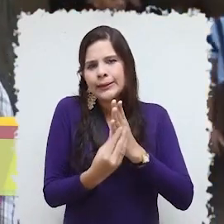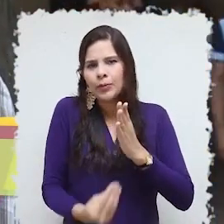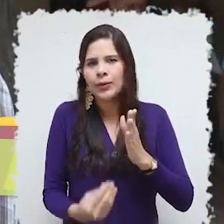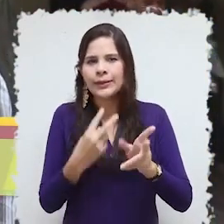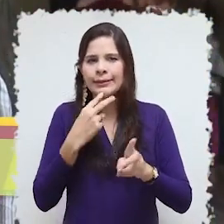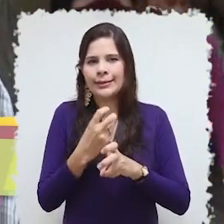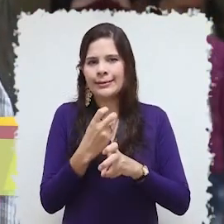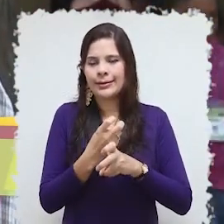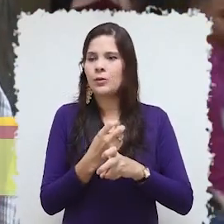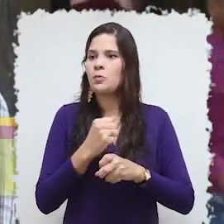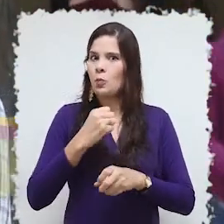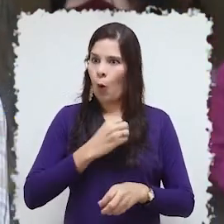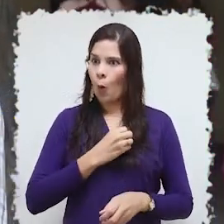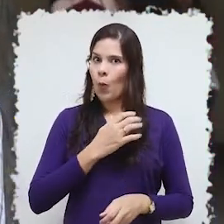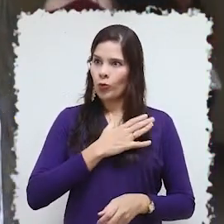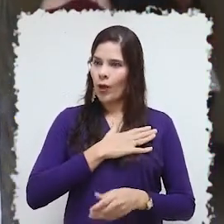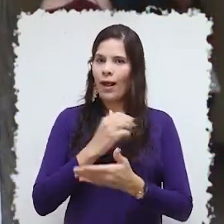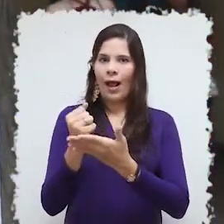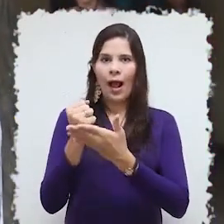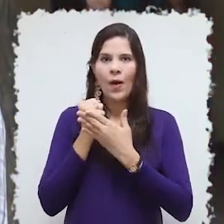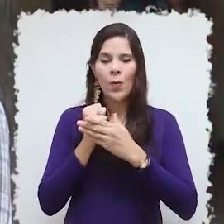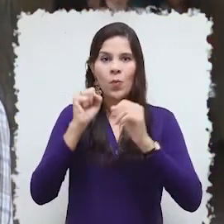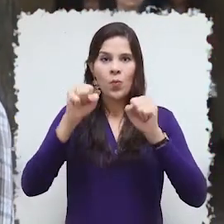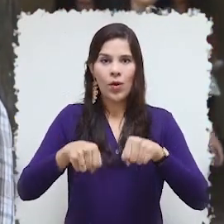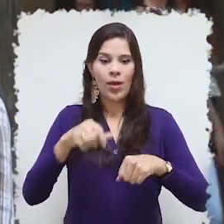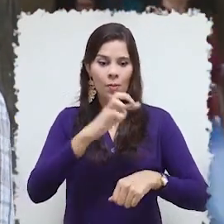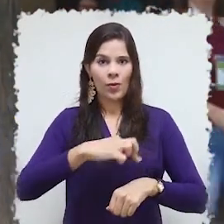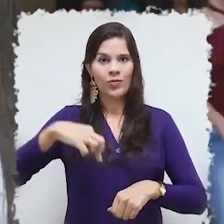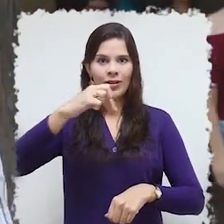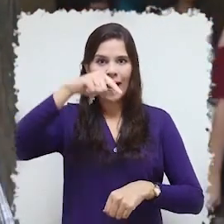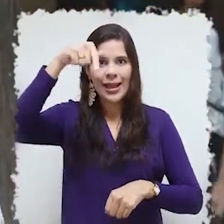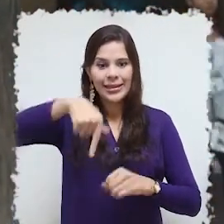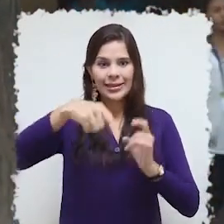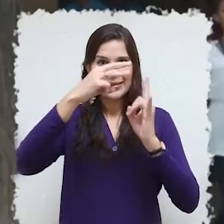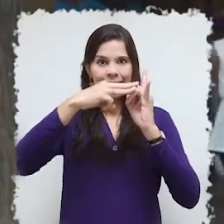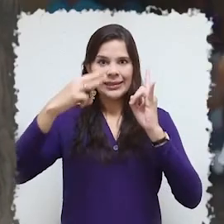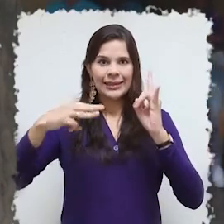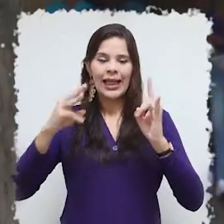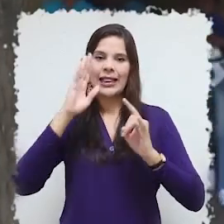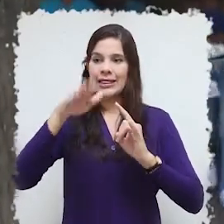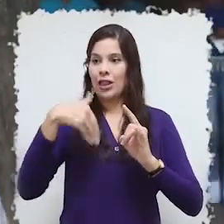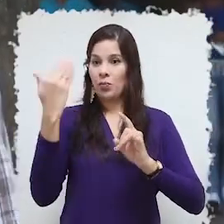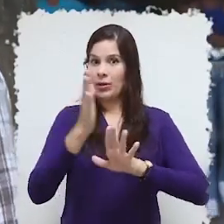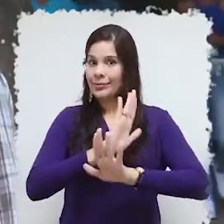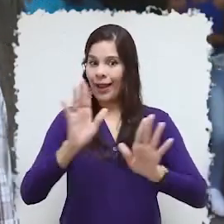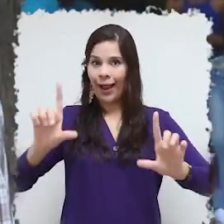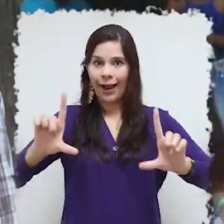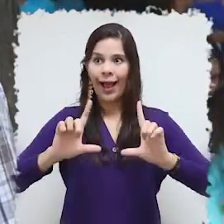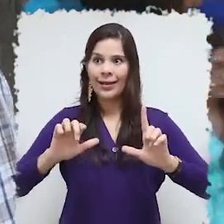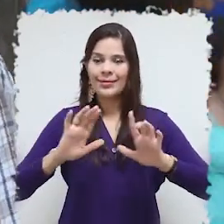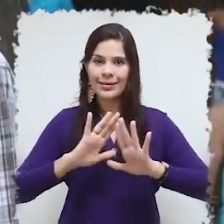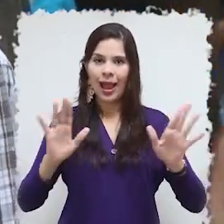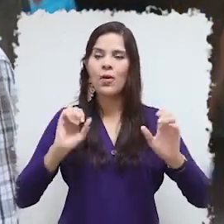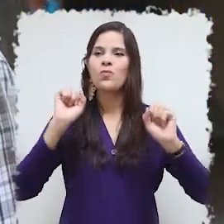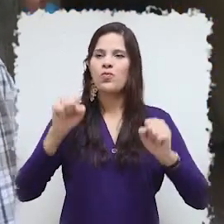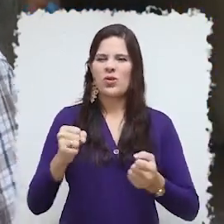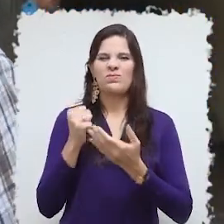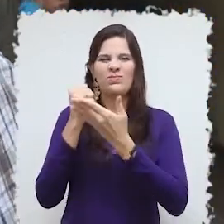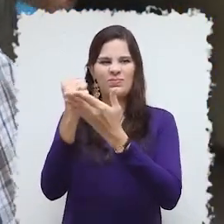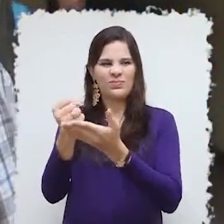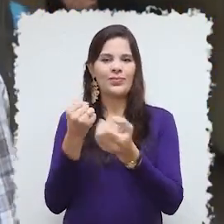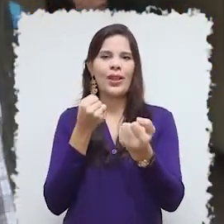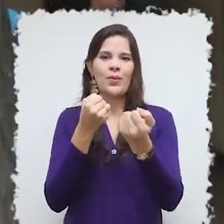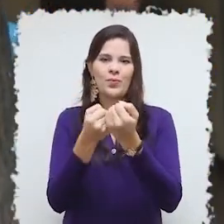bajos y que tenemos la oportunidad de formarnos profesionalmente para luego contribuir al desarrollo tanto económico como